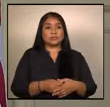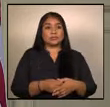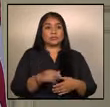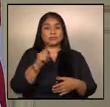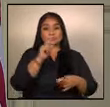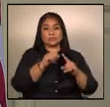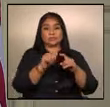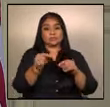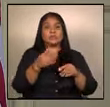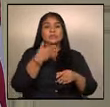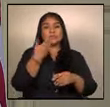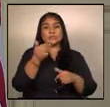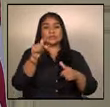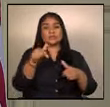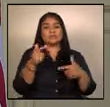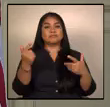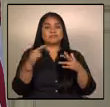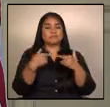facilitar esta